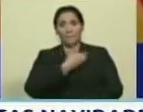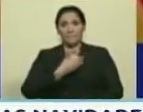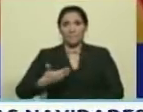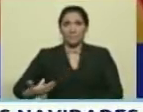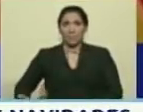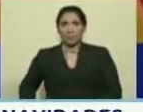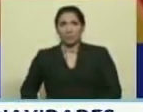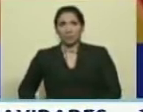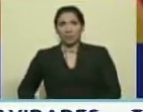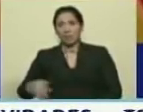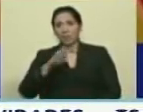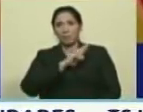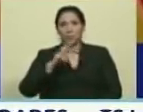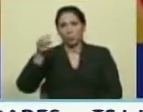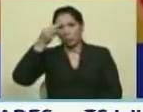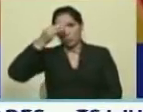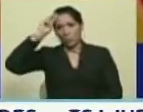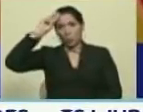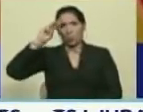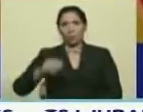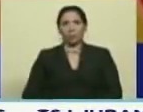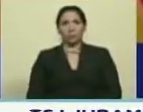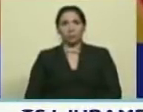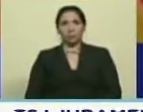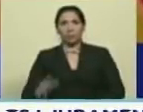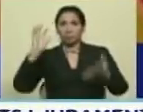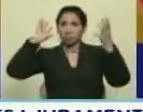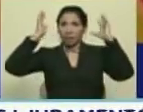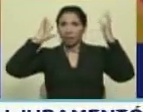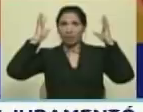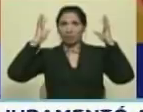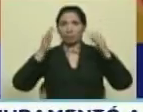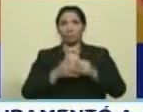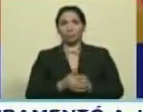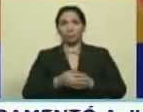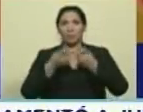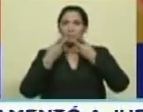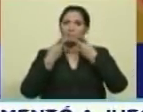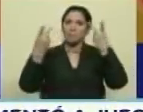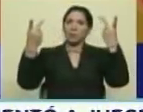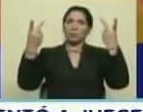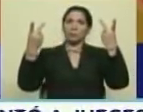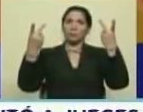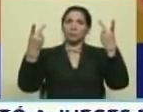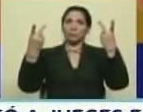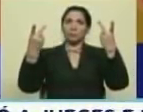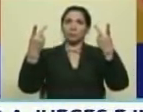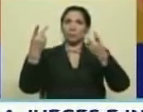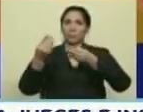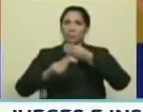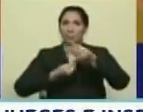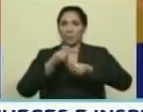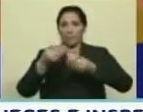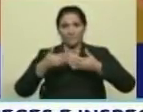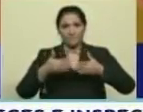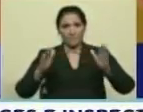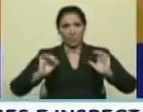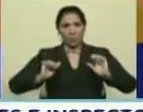de la República de Cuba, Miguel Díaz-Canel Bermúdez, pronunciará las palabras inaugurales de esta